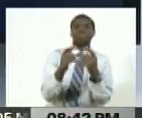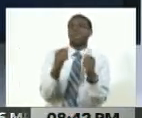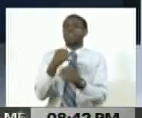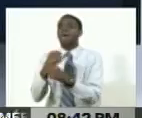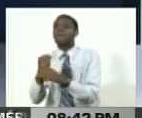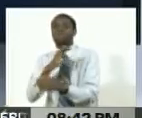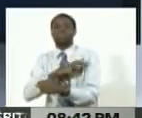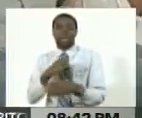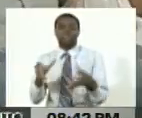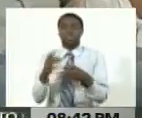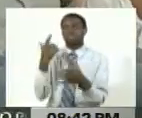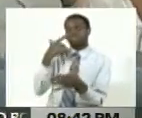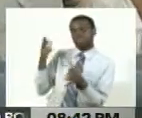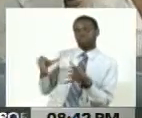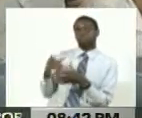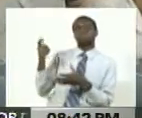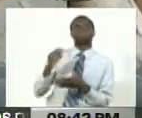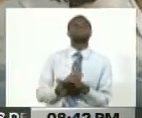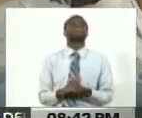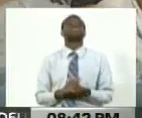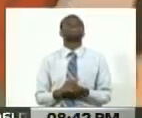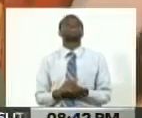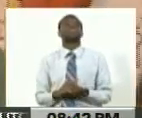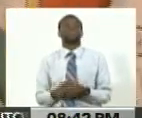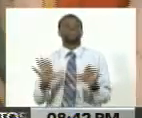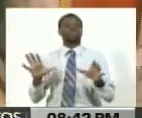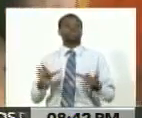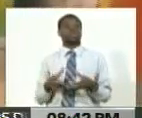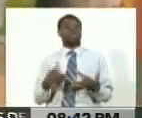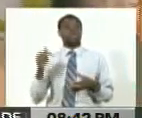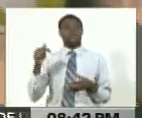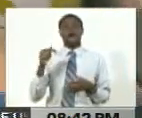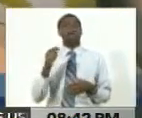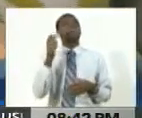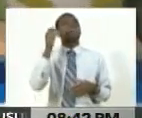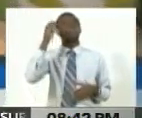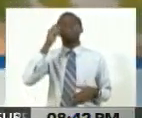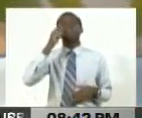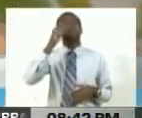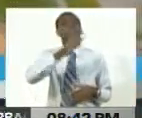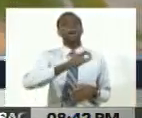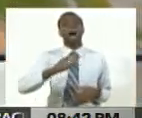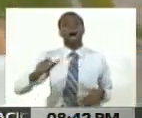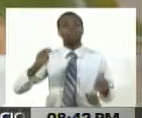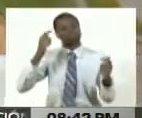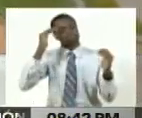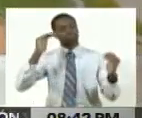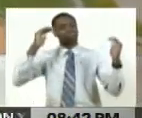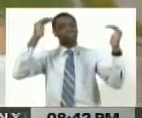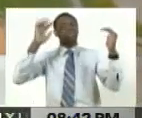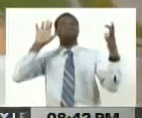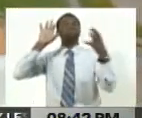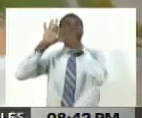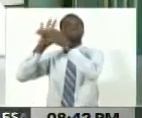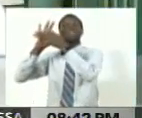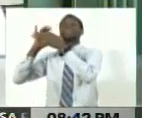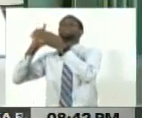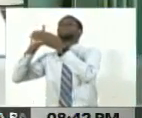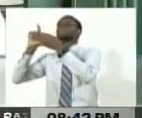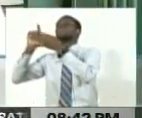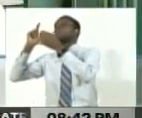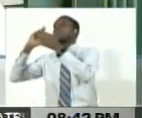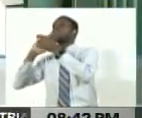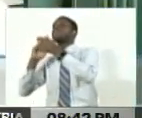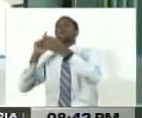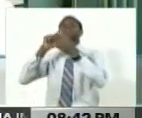trabajo. De unir fuerza y elevar la conciencia del ser humano dentro del ideal de Bolívar, Chávez y Alí I. Es